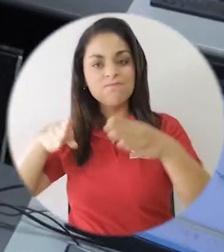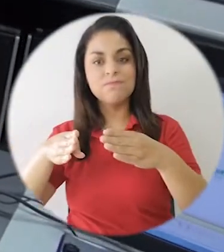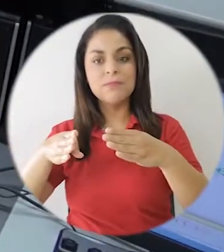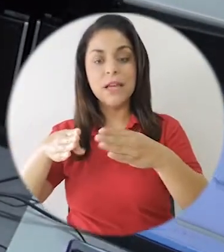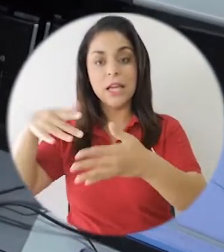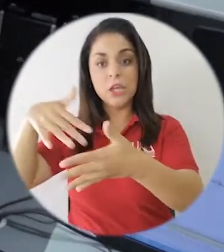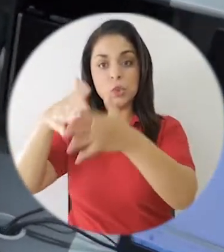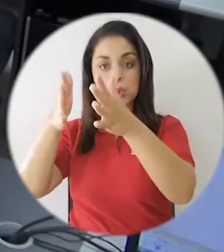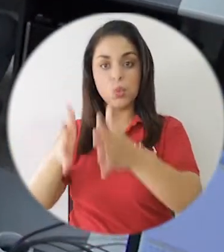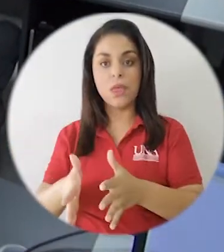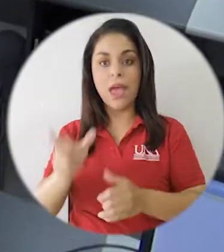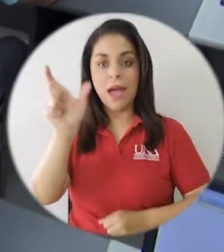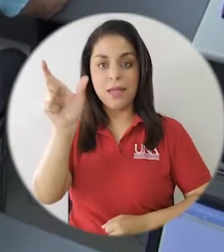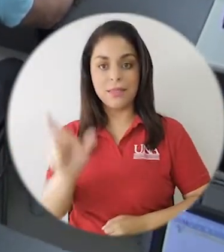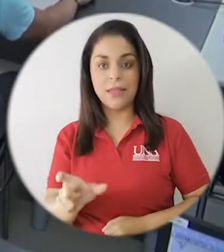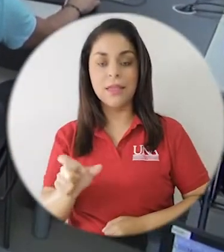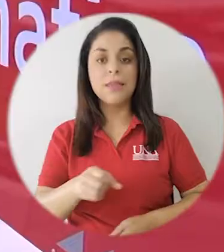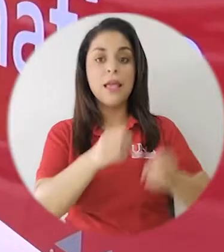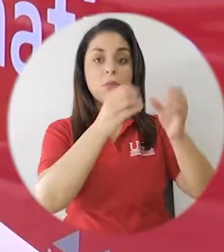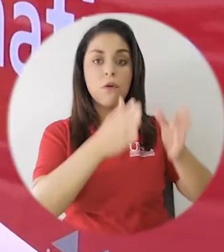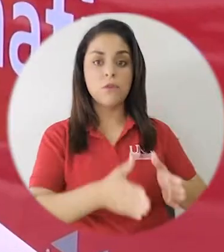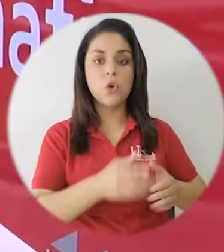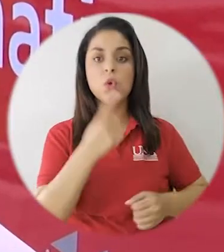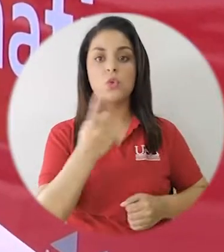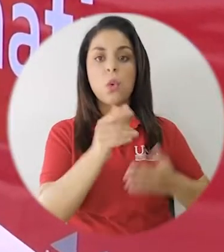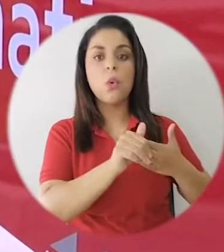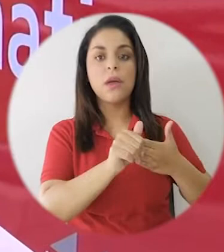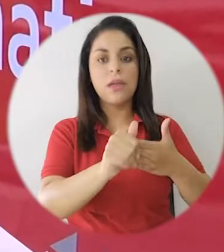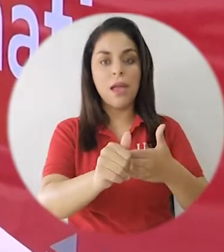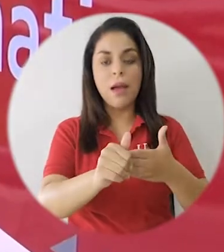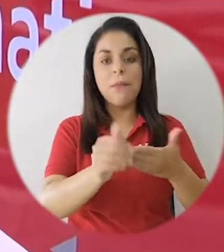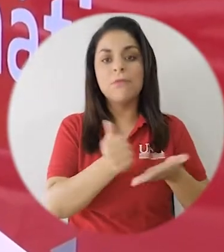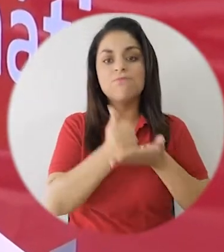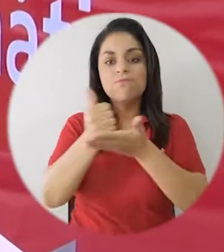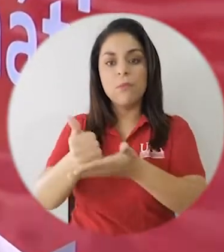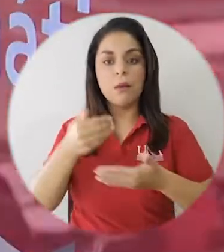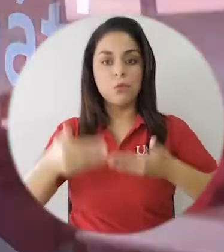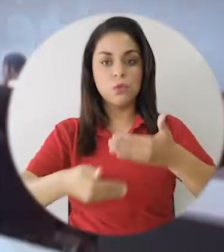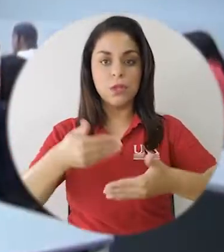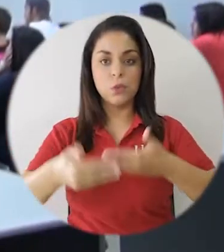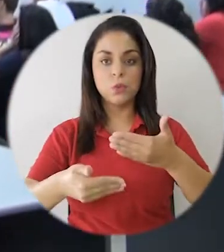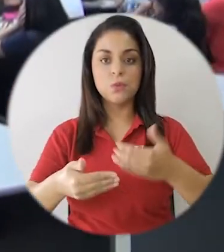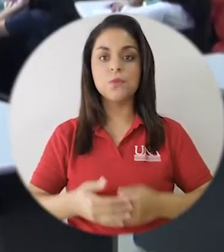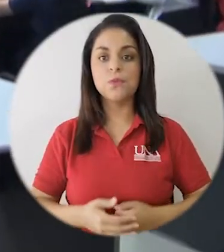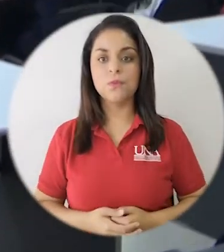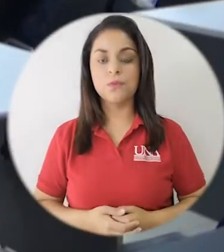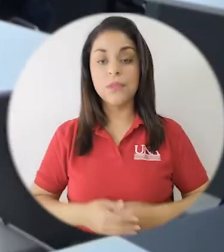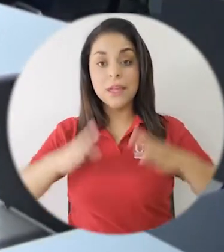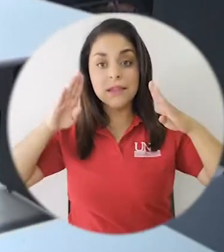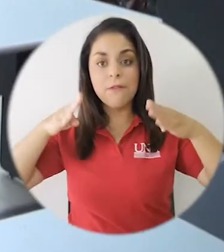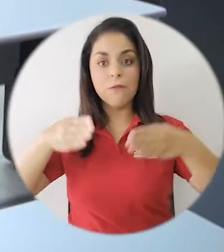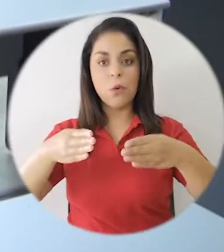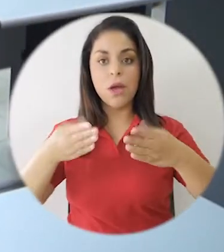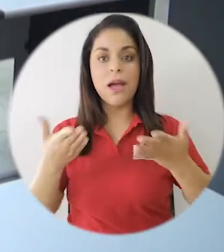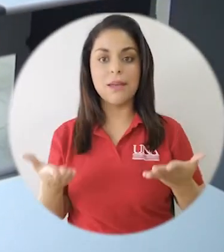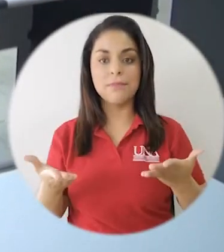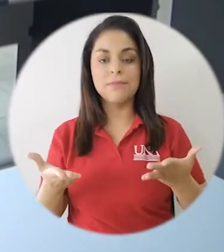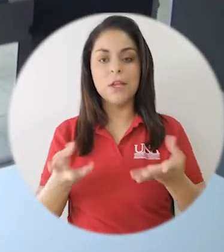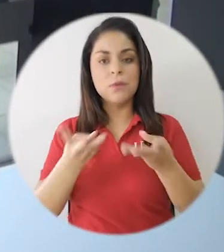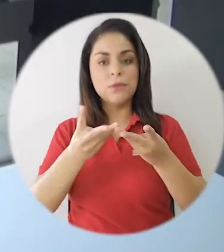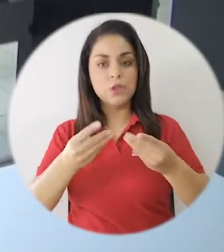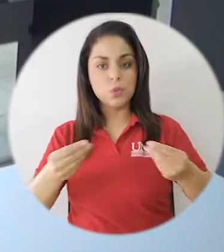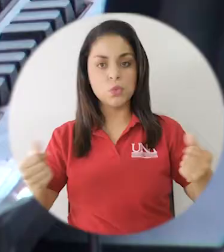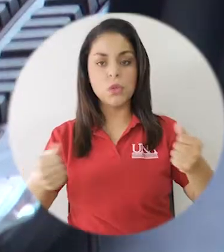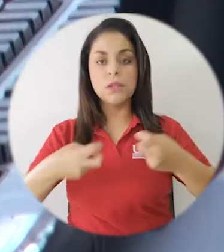las actividades se centran en el estudiante y el docente es un guía para facilitar este proceso, el cual